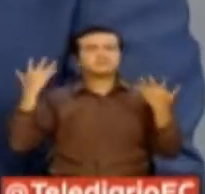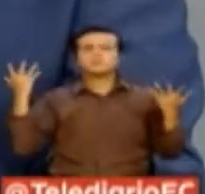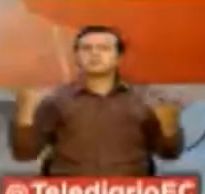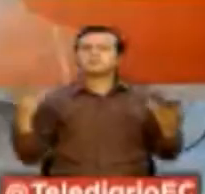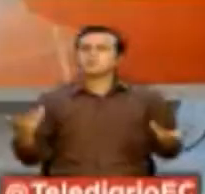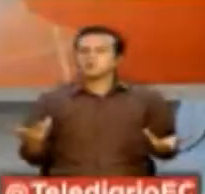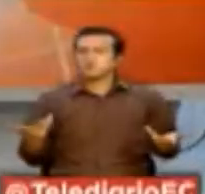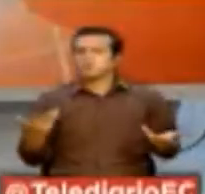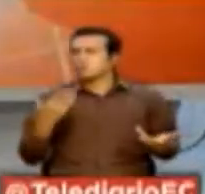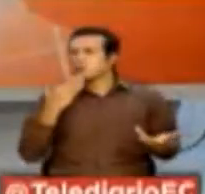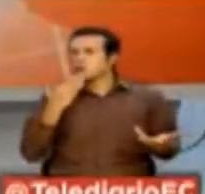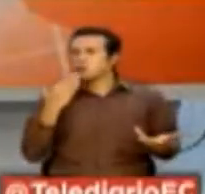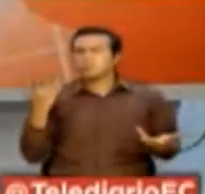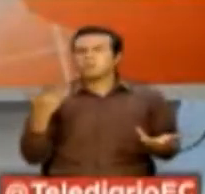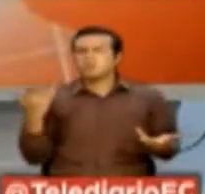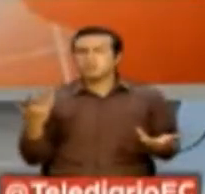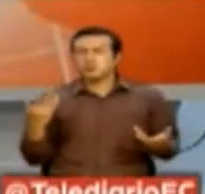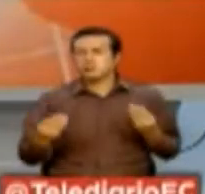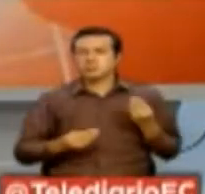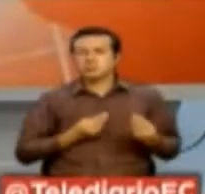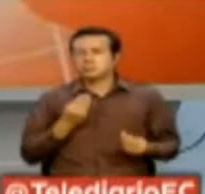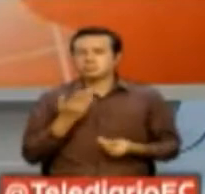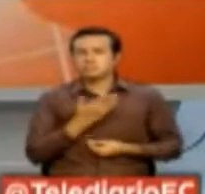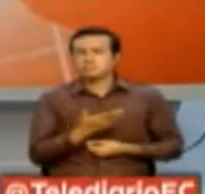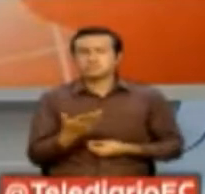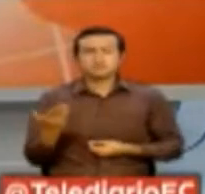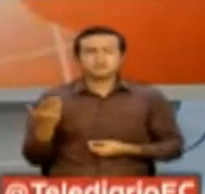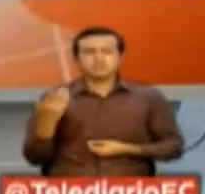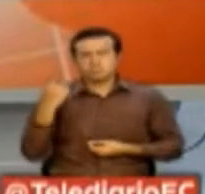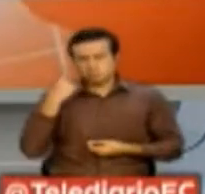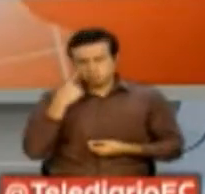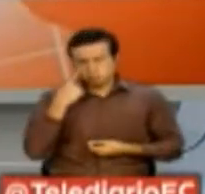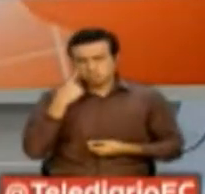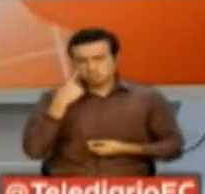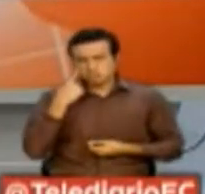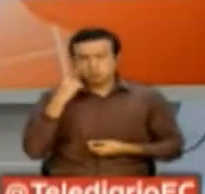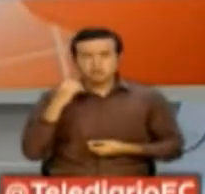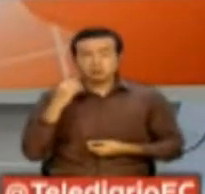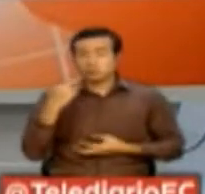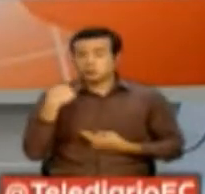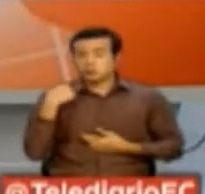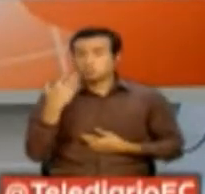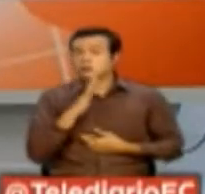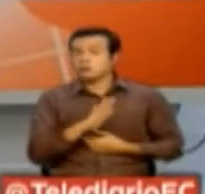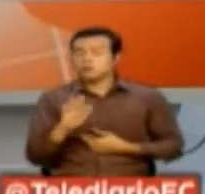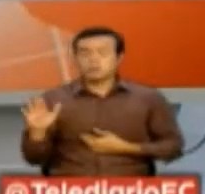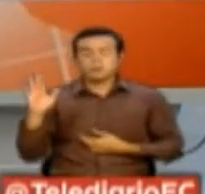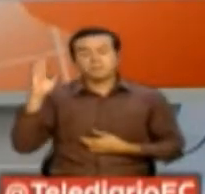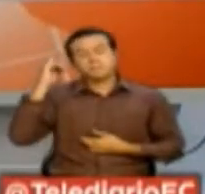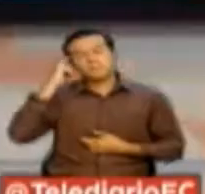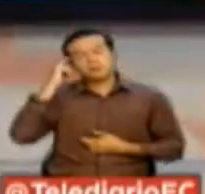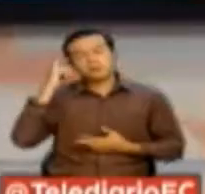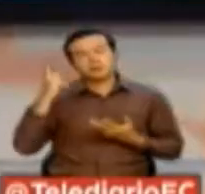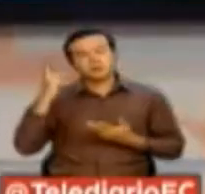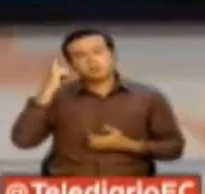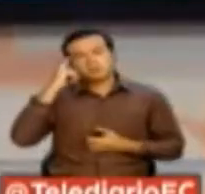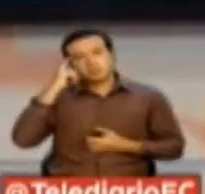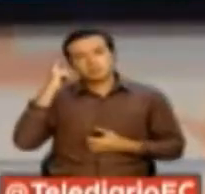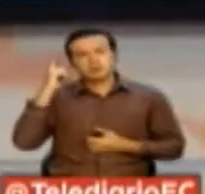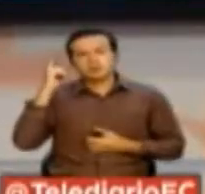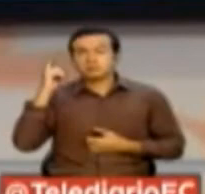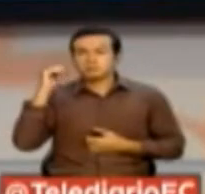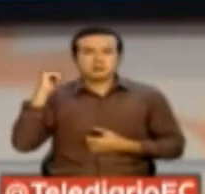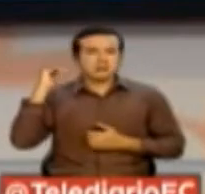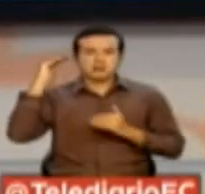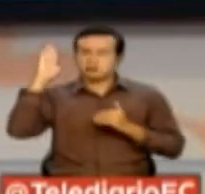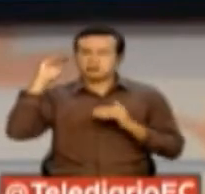donde hasta donde éste cree usted que llegan los niveles de corresponsabilidad pueden yo pensaría que tiene que ser el nivel